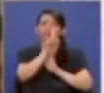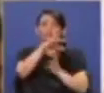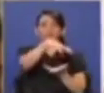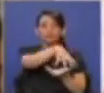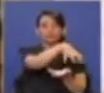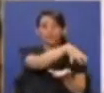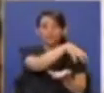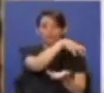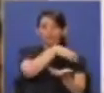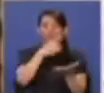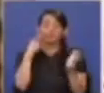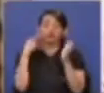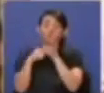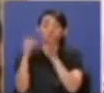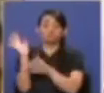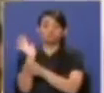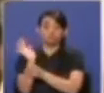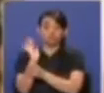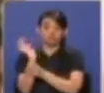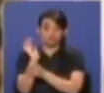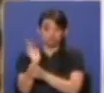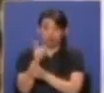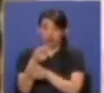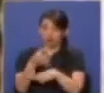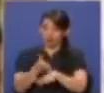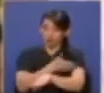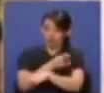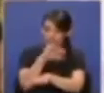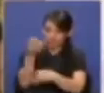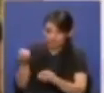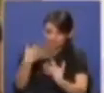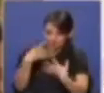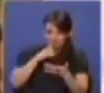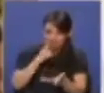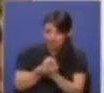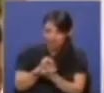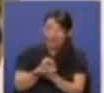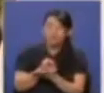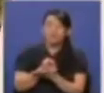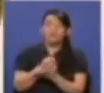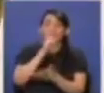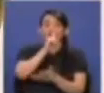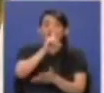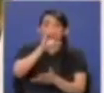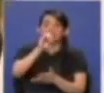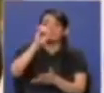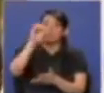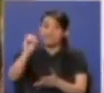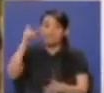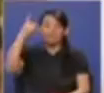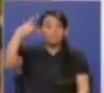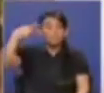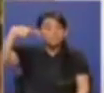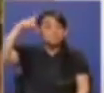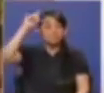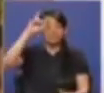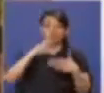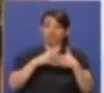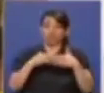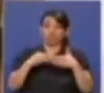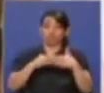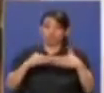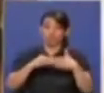zonas. En Zamora, en relación con lo que usted comentó hace un momento, además de los 100 millones, más de 100 millones que ha